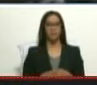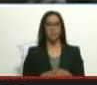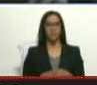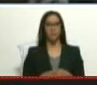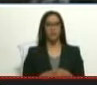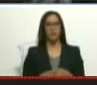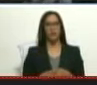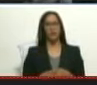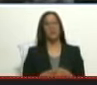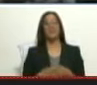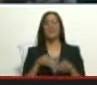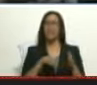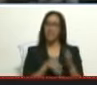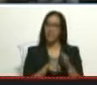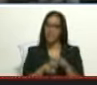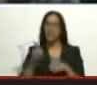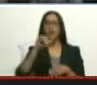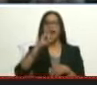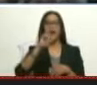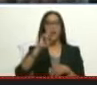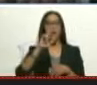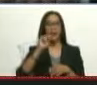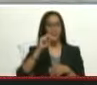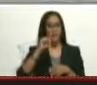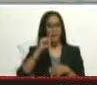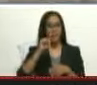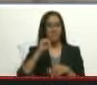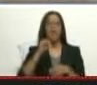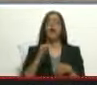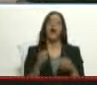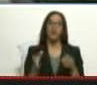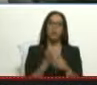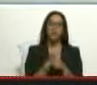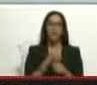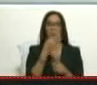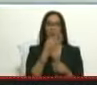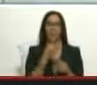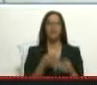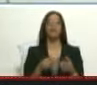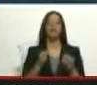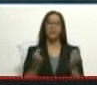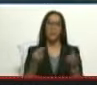Iba a Irán a conseguir medicina, a cerrar los contratos por combustible,